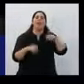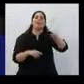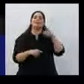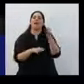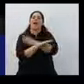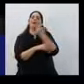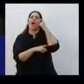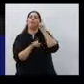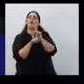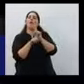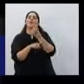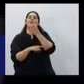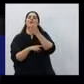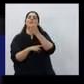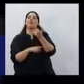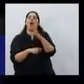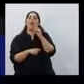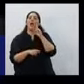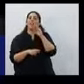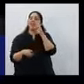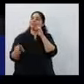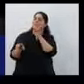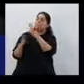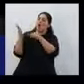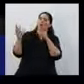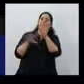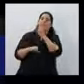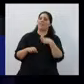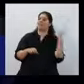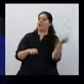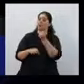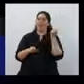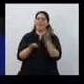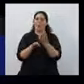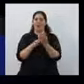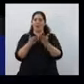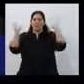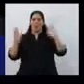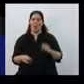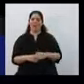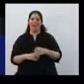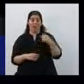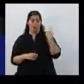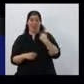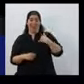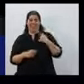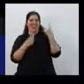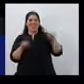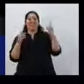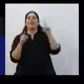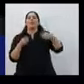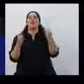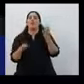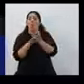de alberdi de sarmiento y hubieran entendido la importancia de la educación pública si algo nos hizo distintos es esa